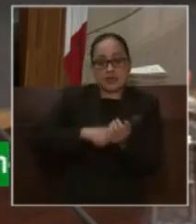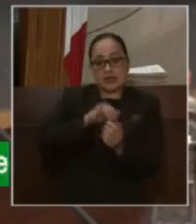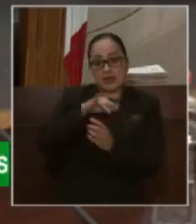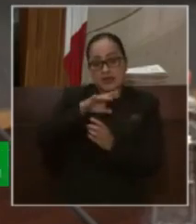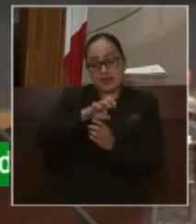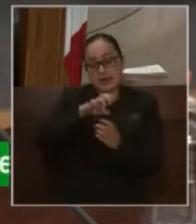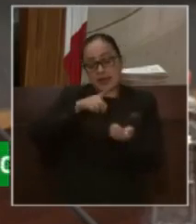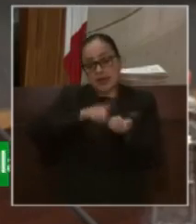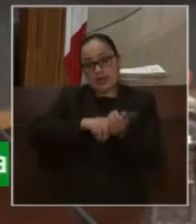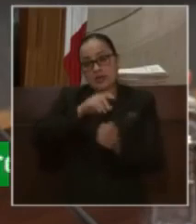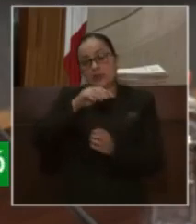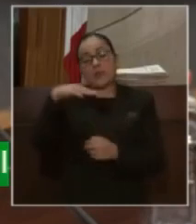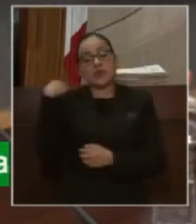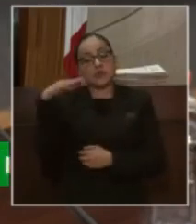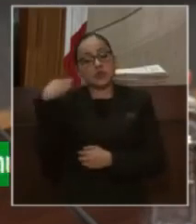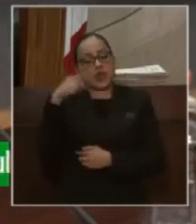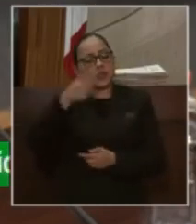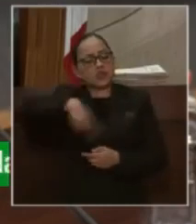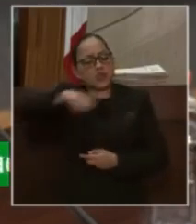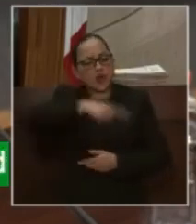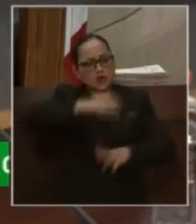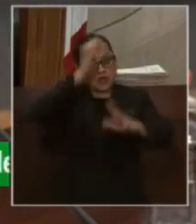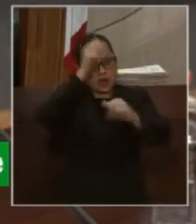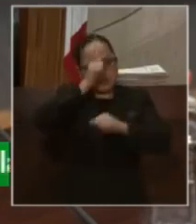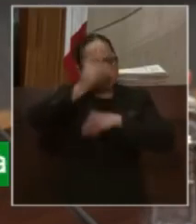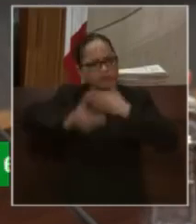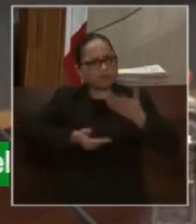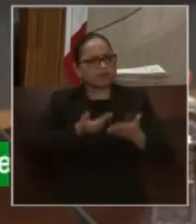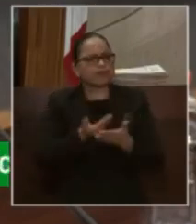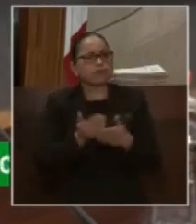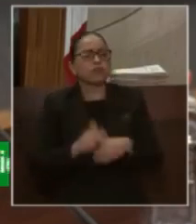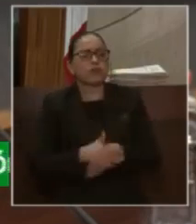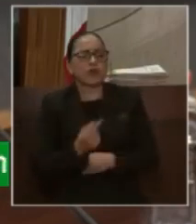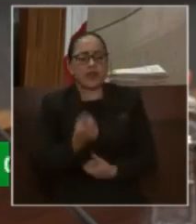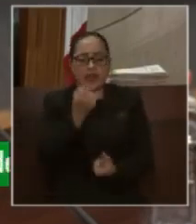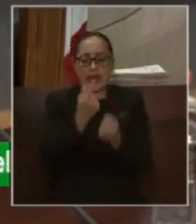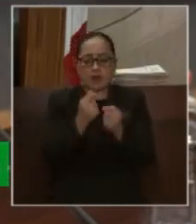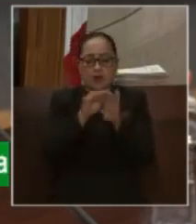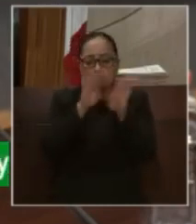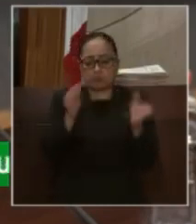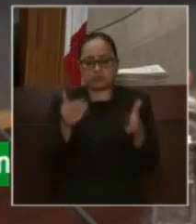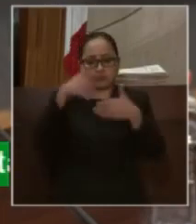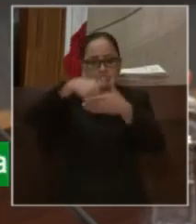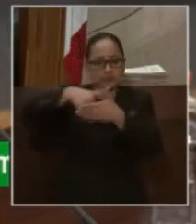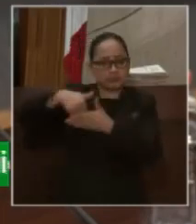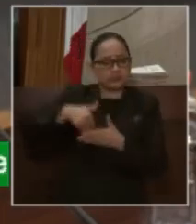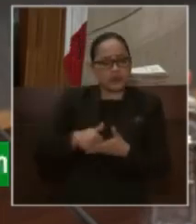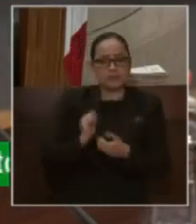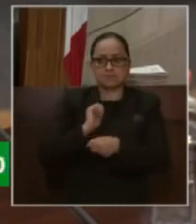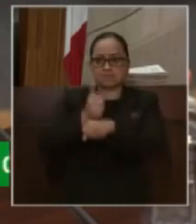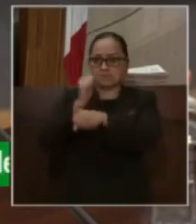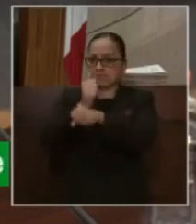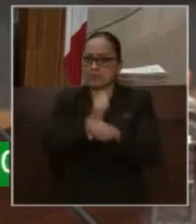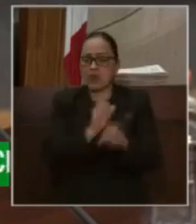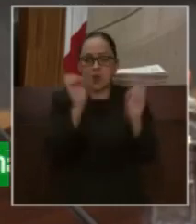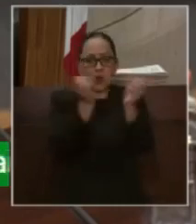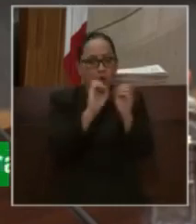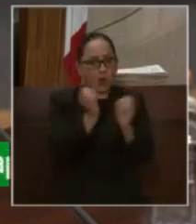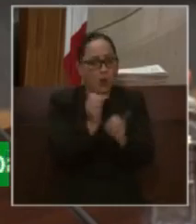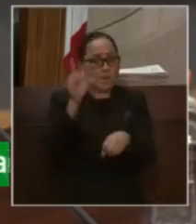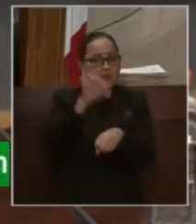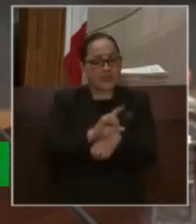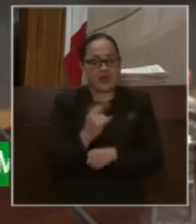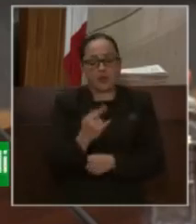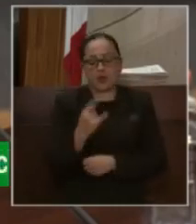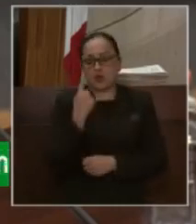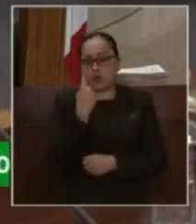en Michoacán emitieron sendos acuerdos en los que se determinó que ciertas casillas no serían instaladas el día de la jornada electoral del 1 de